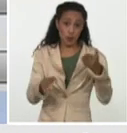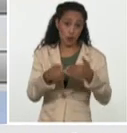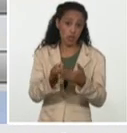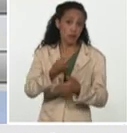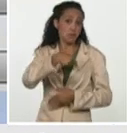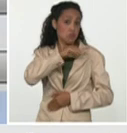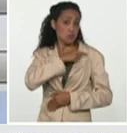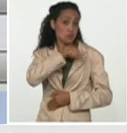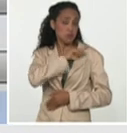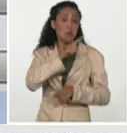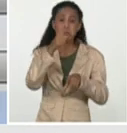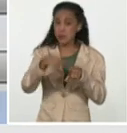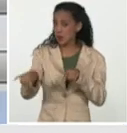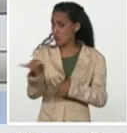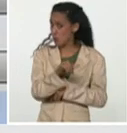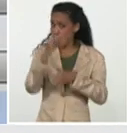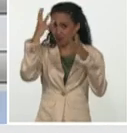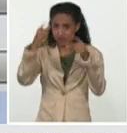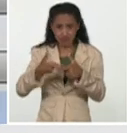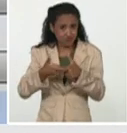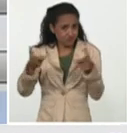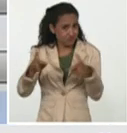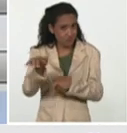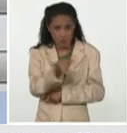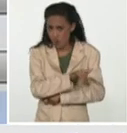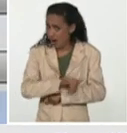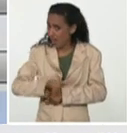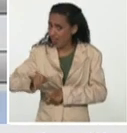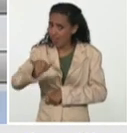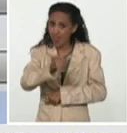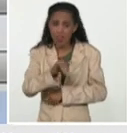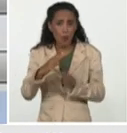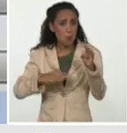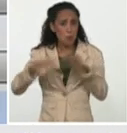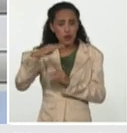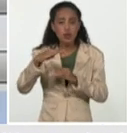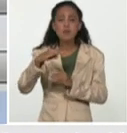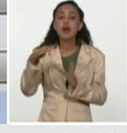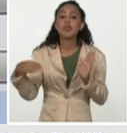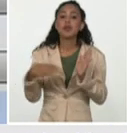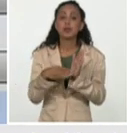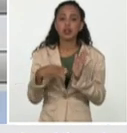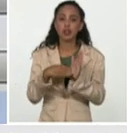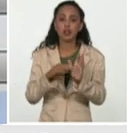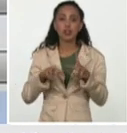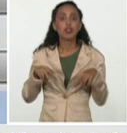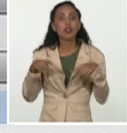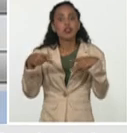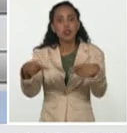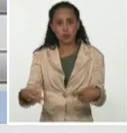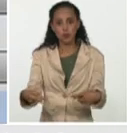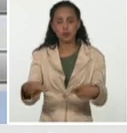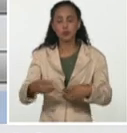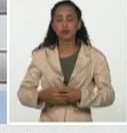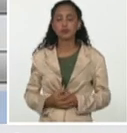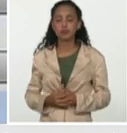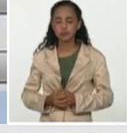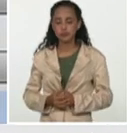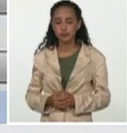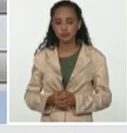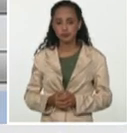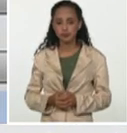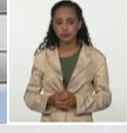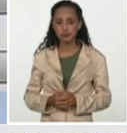cifra extremadamente elevada, por encima de 1.000 nuevamente, que realmente